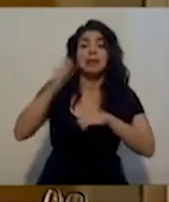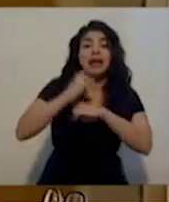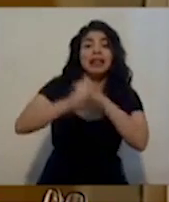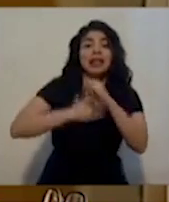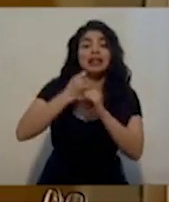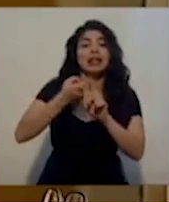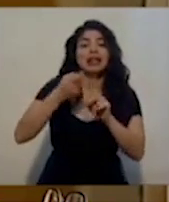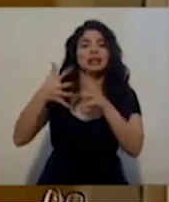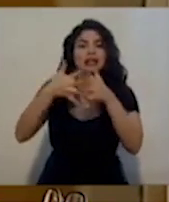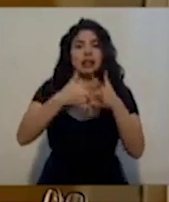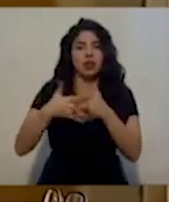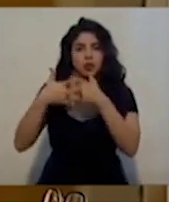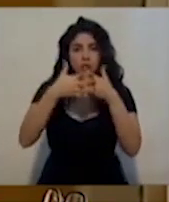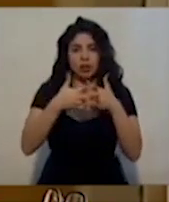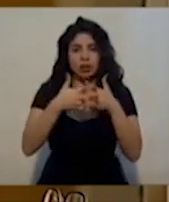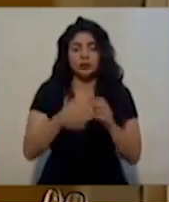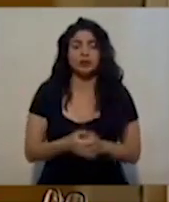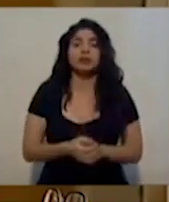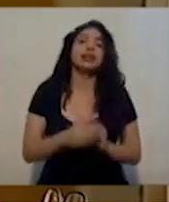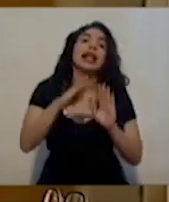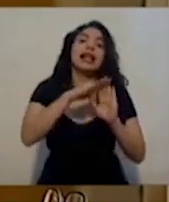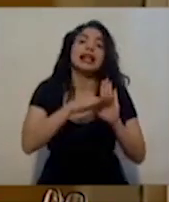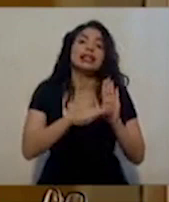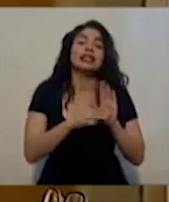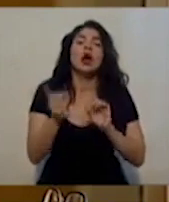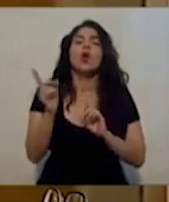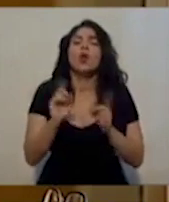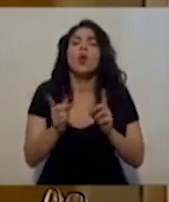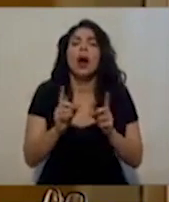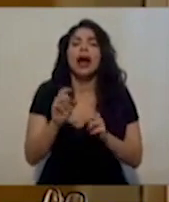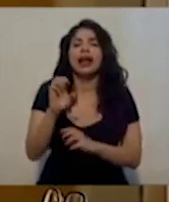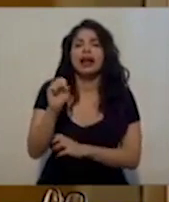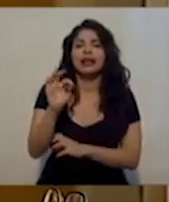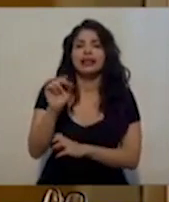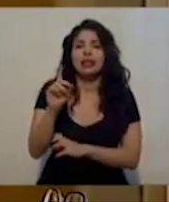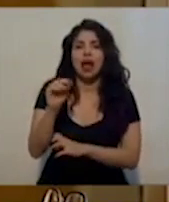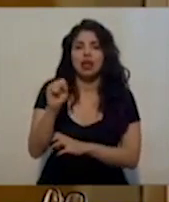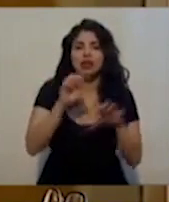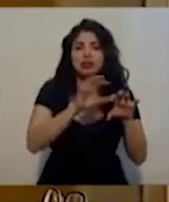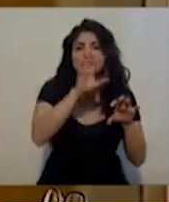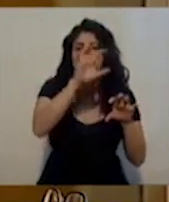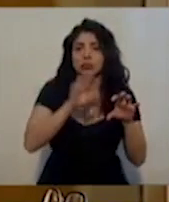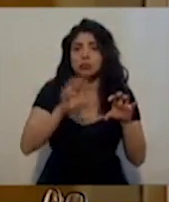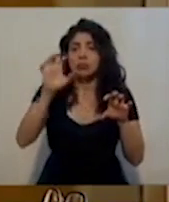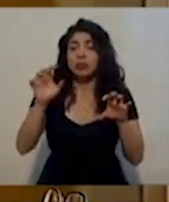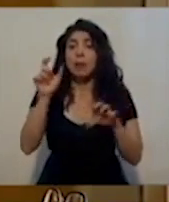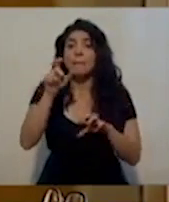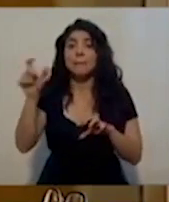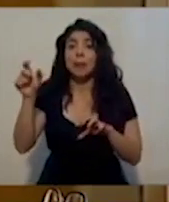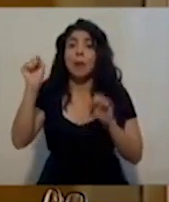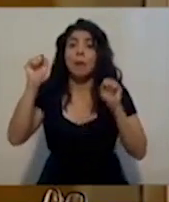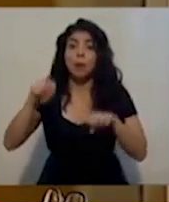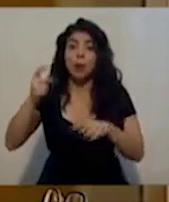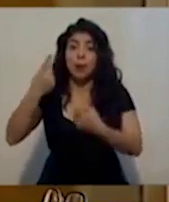eeuu la lista de estados de la unión americana cuyos ciudadanos podrán ingresar a